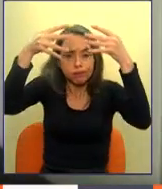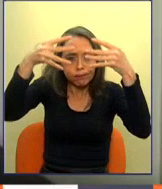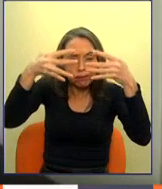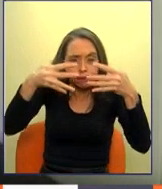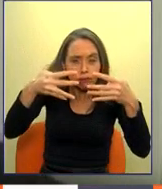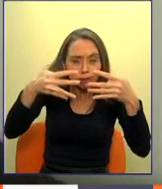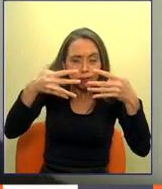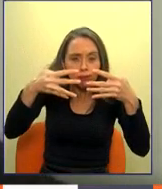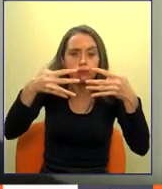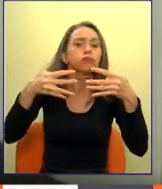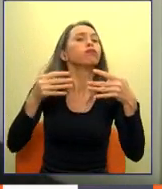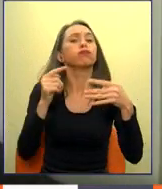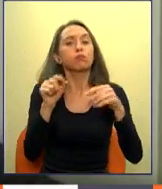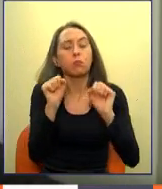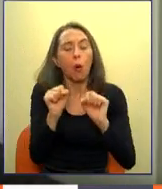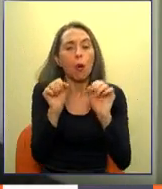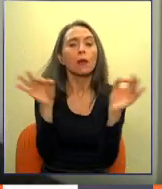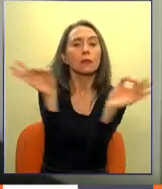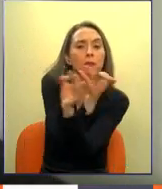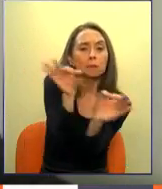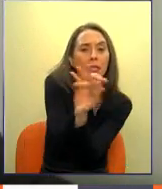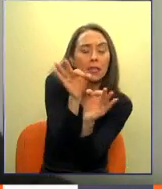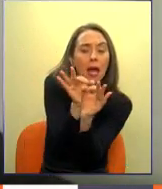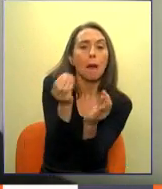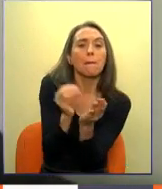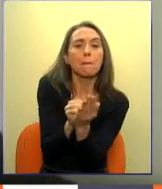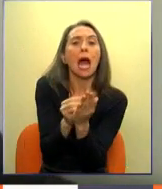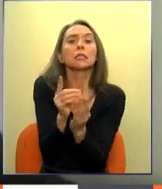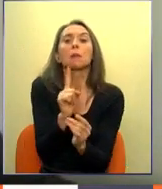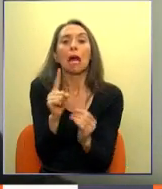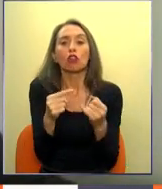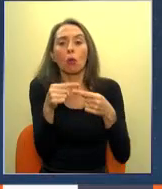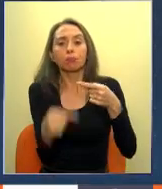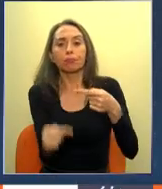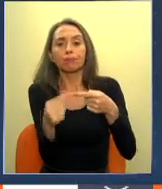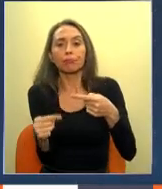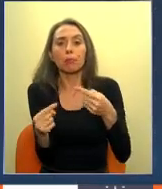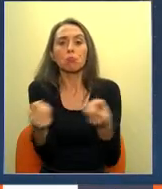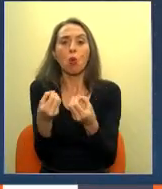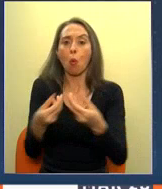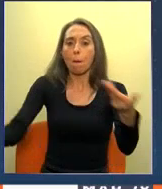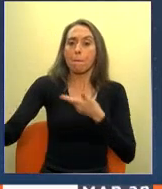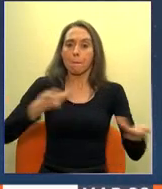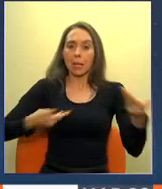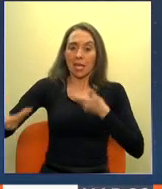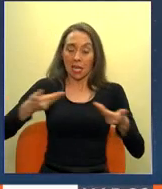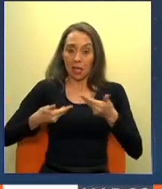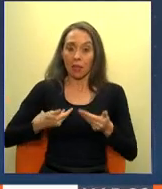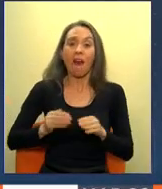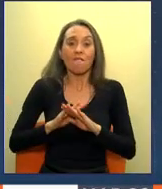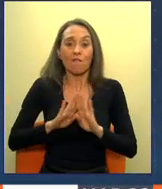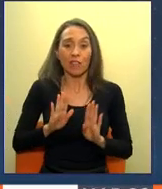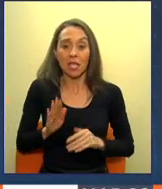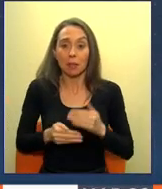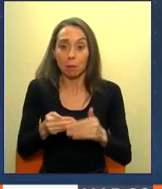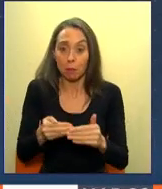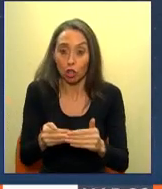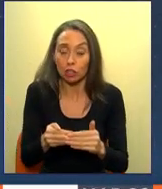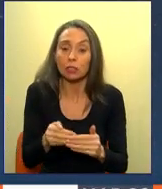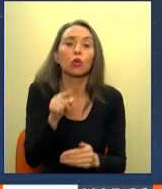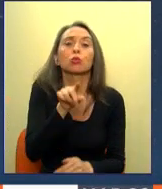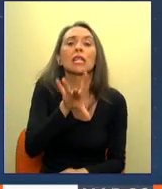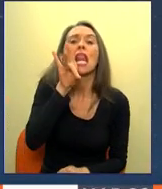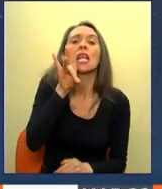un mayor soporte y puedan recibir una mayor cantidad de solicitudes en forma simultánea. Para terminar el proceso, elegirá dónde